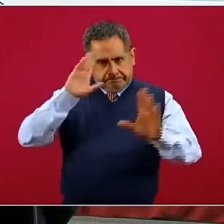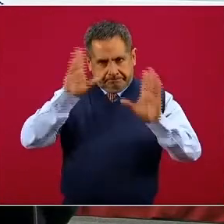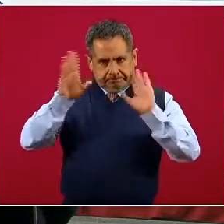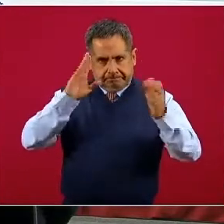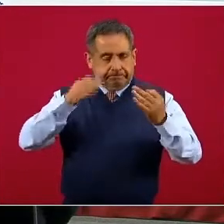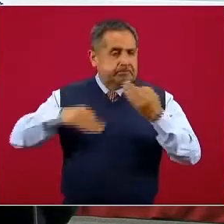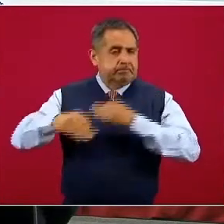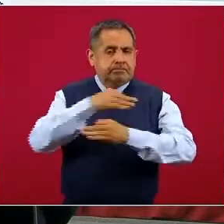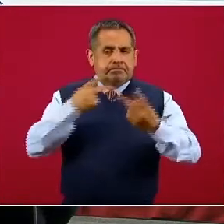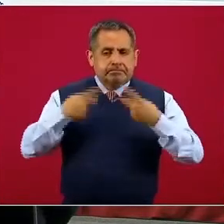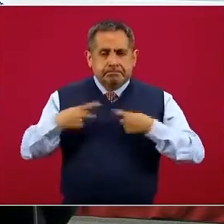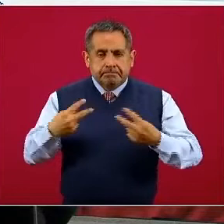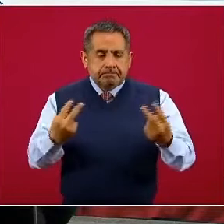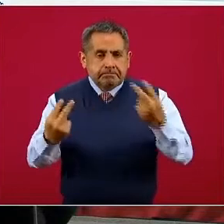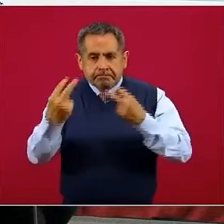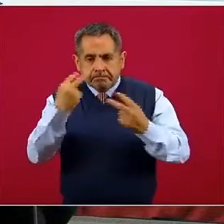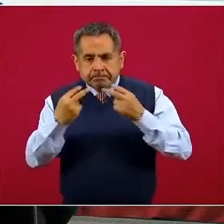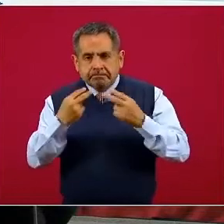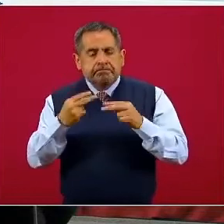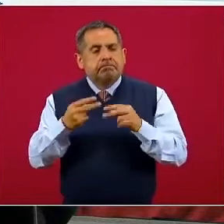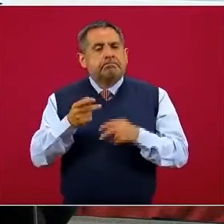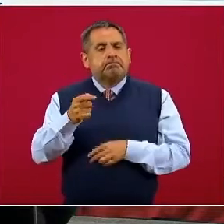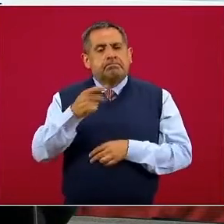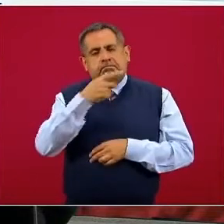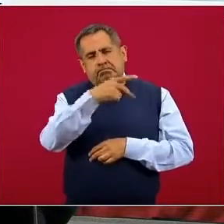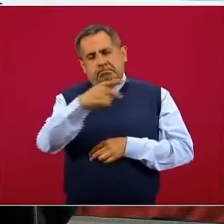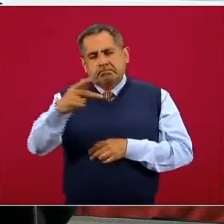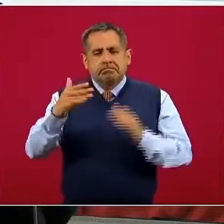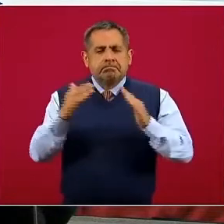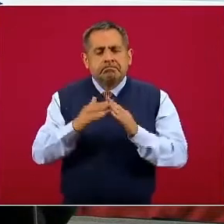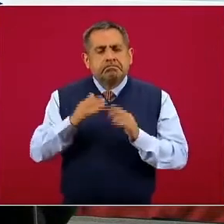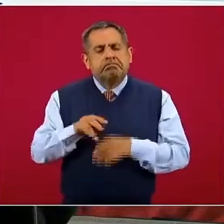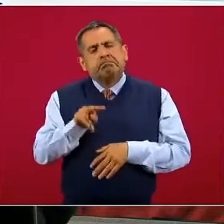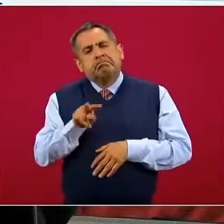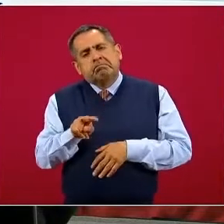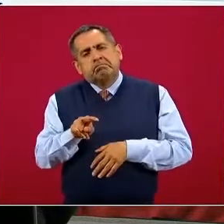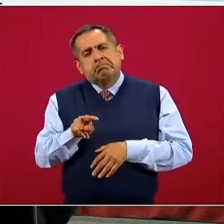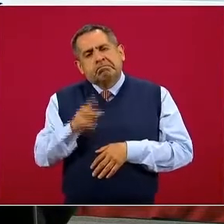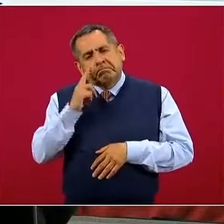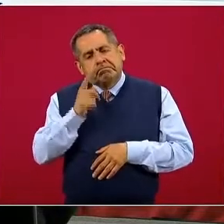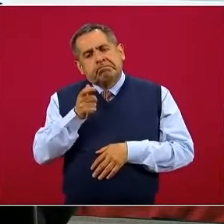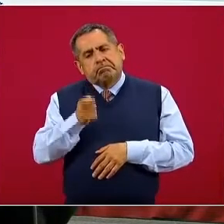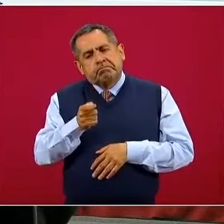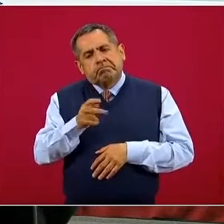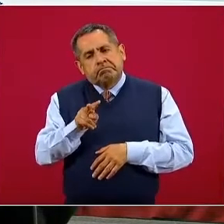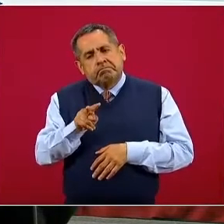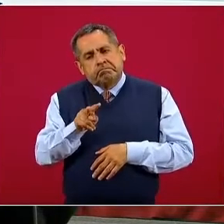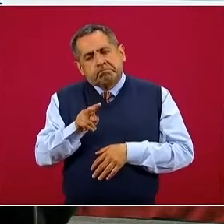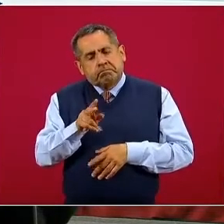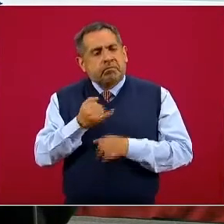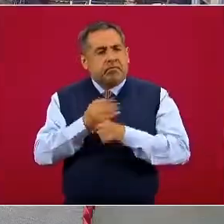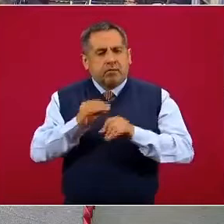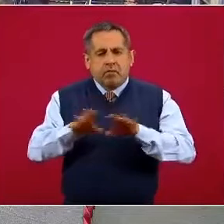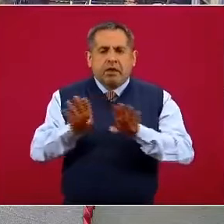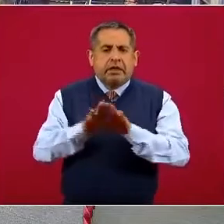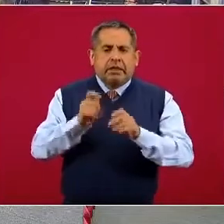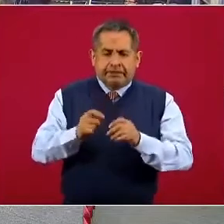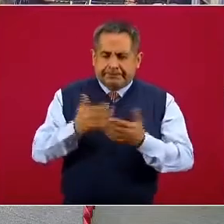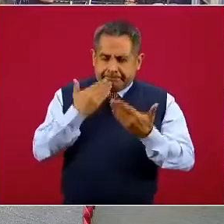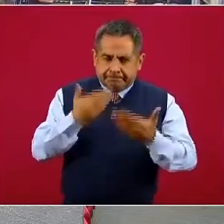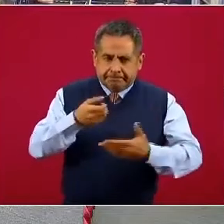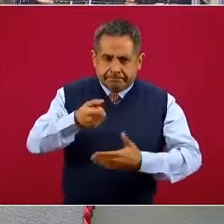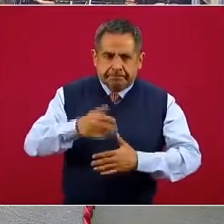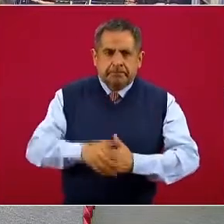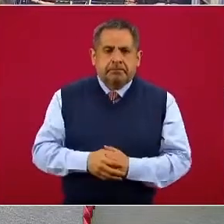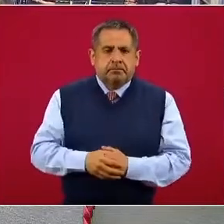las personas que nos sintonizan desde sus hogares y están atentas a tener la información esta noche. Como